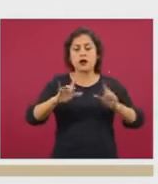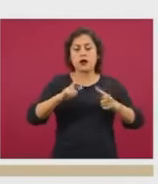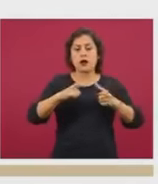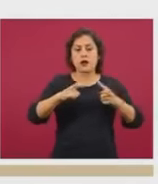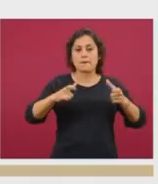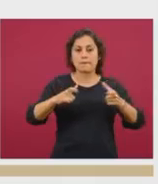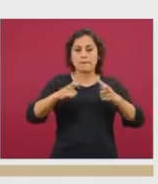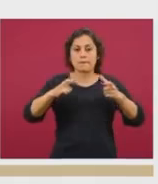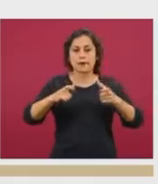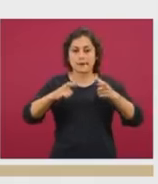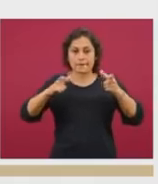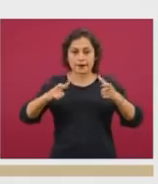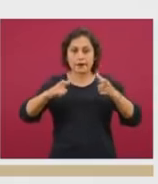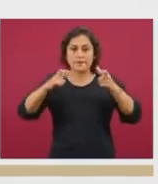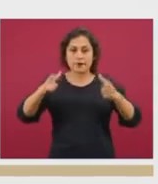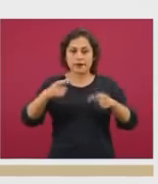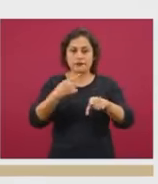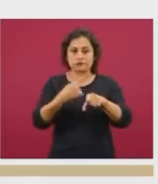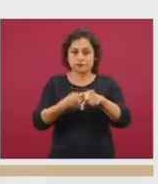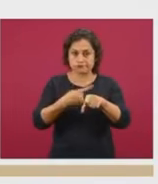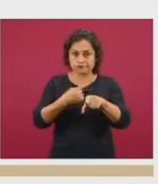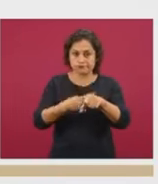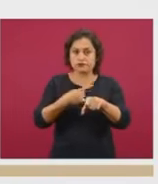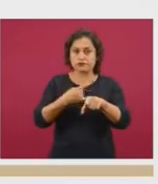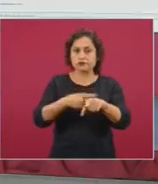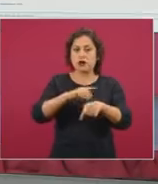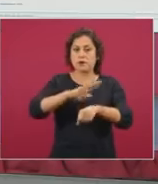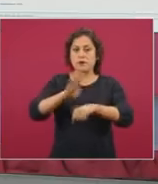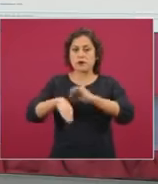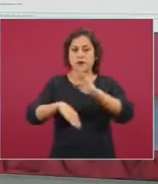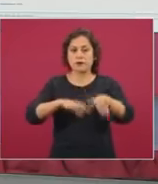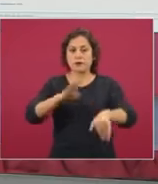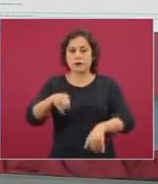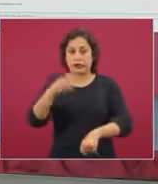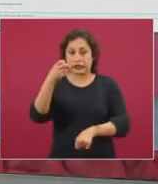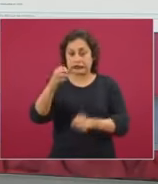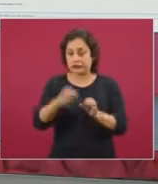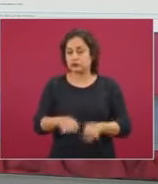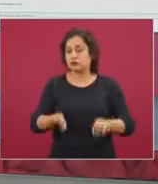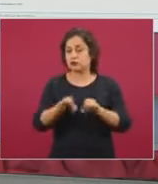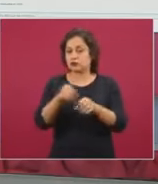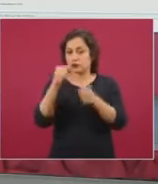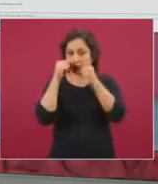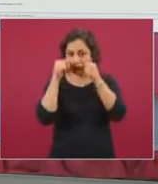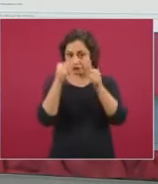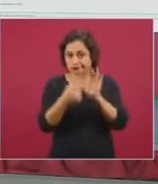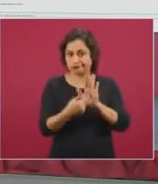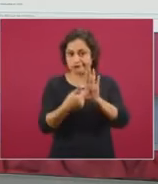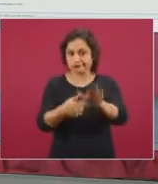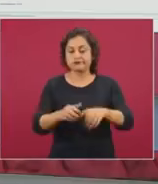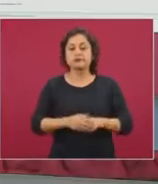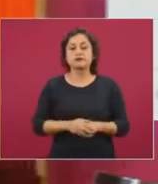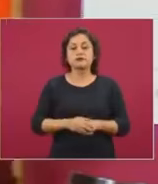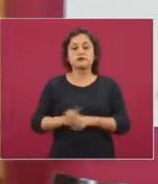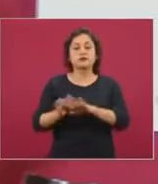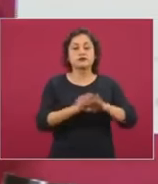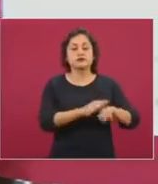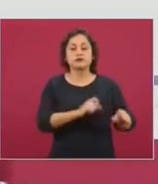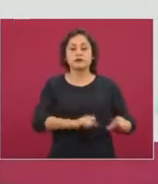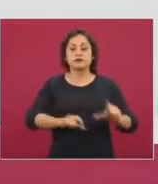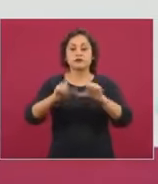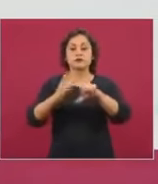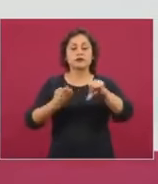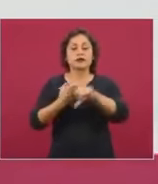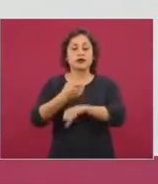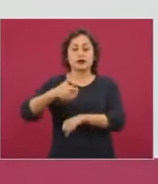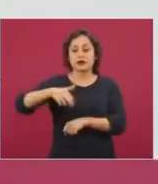de este exceso de mortalidad y estos son los datos importantes que tenemos que señalar. La siguiente. Quintana Roo. Tuvo